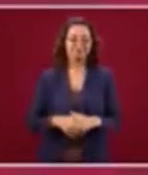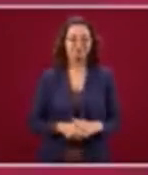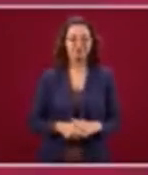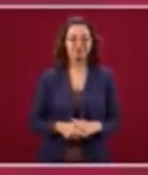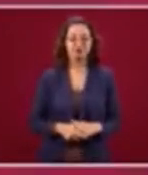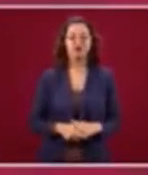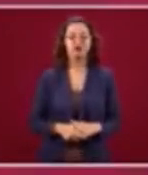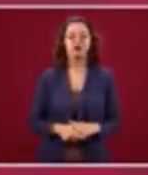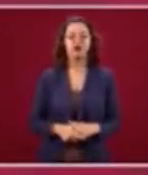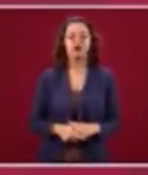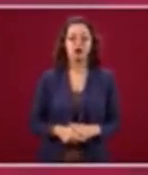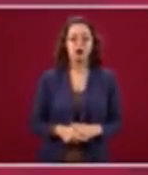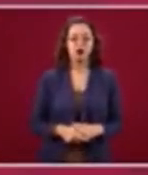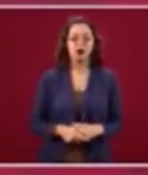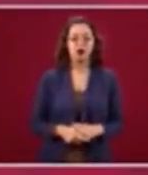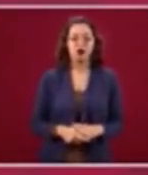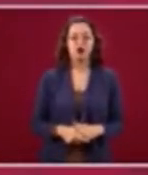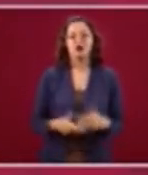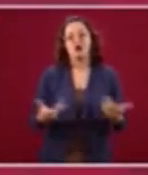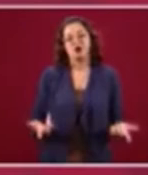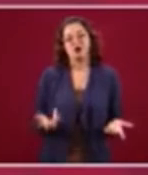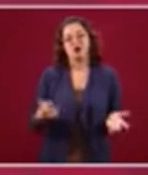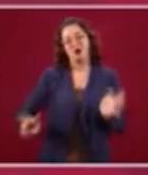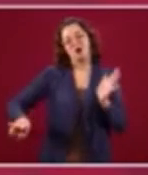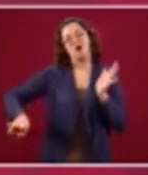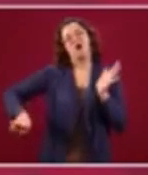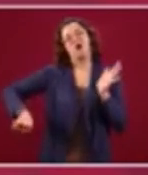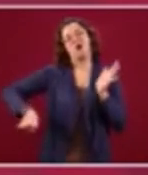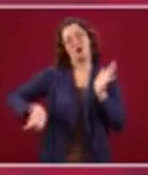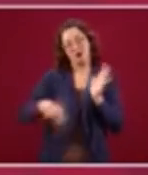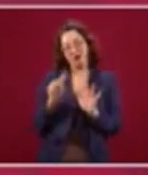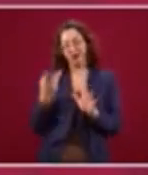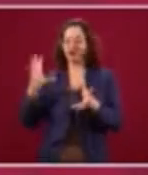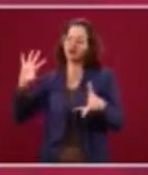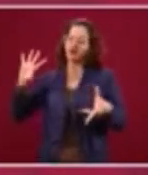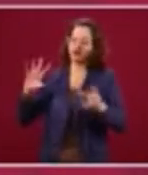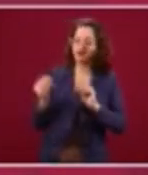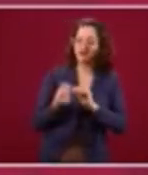repasar, porque los conservadores están